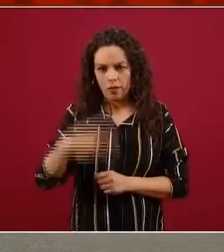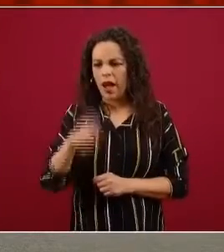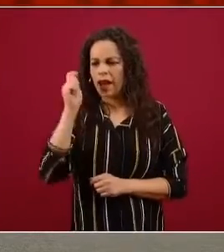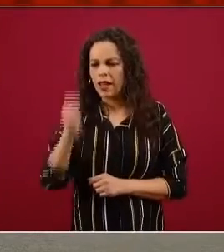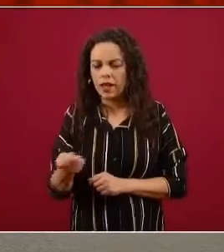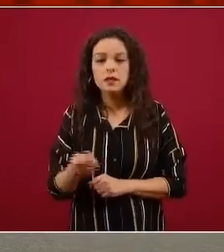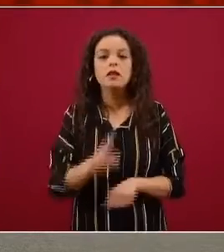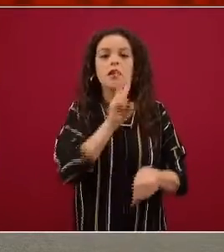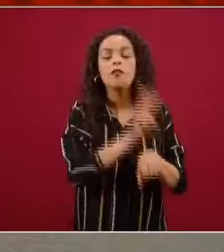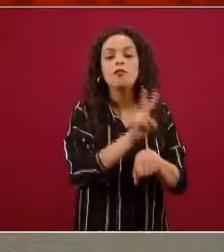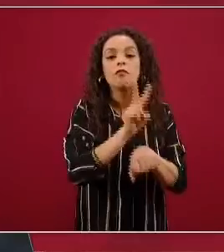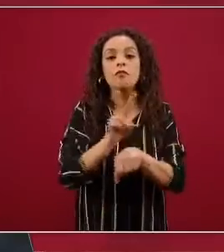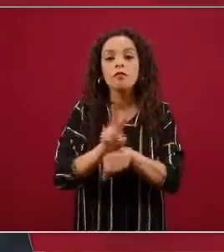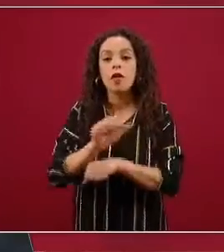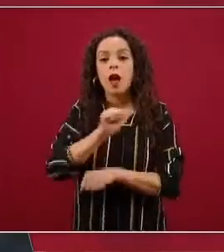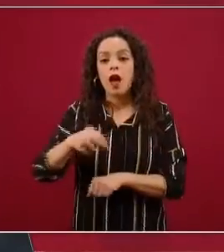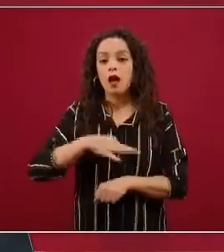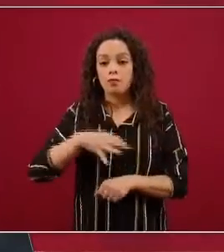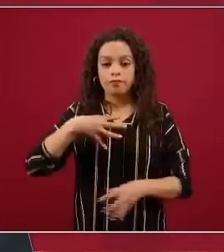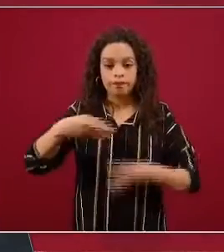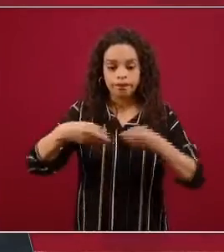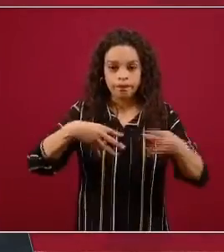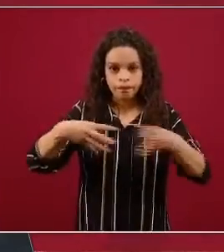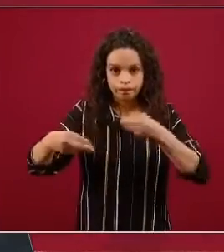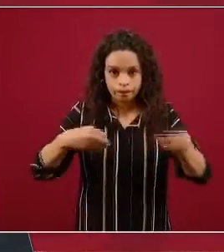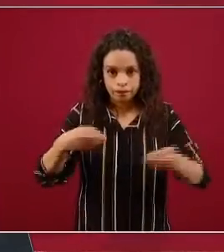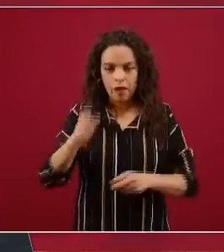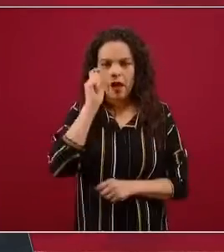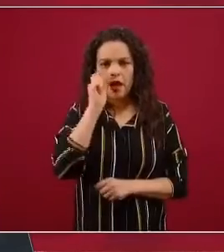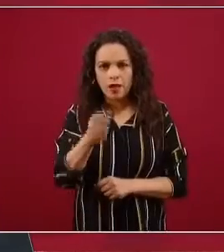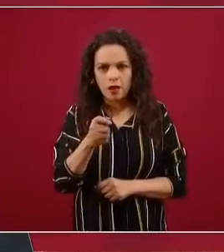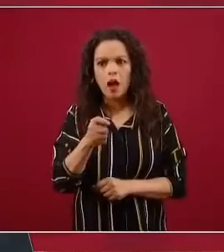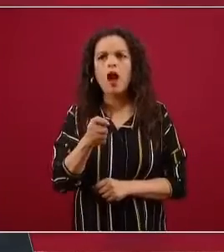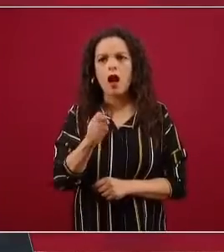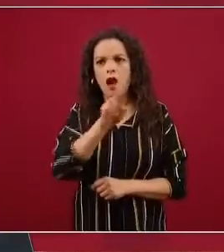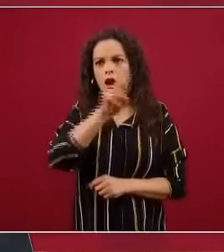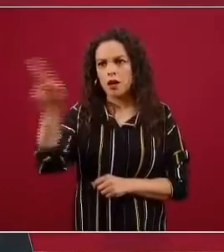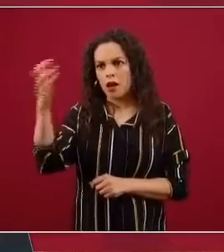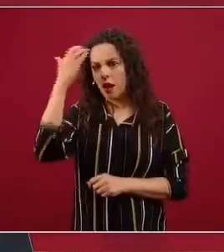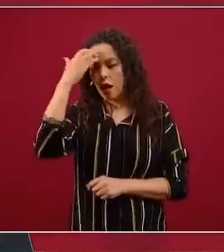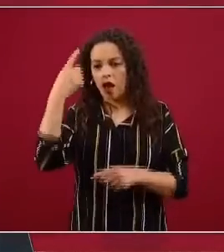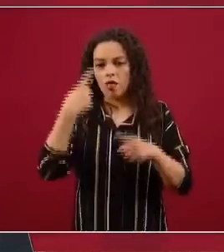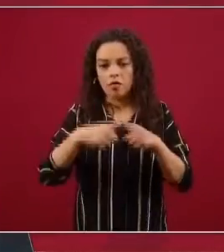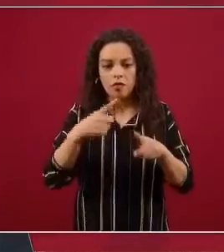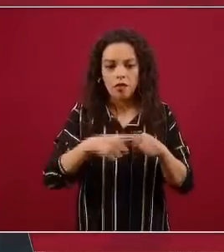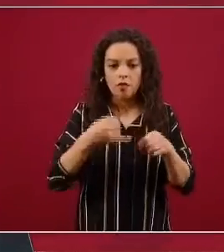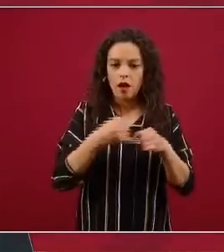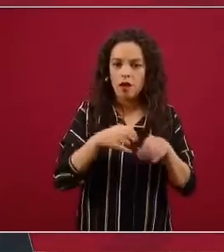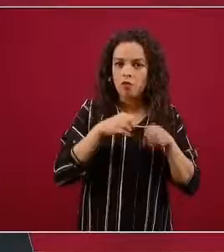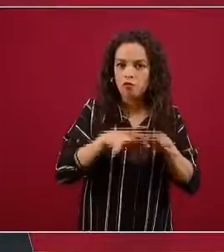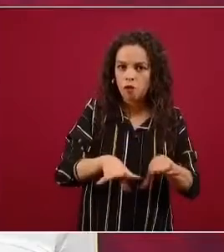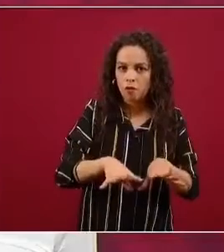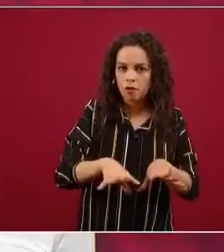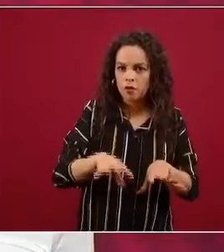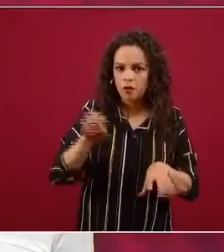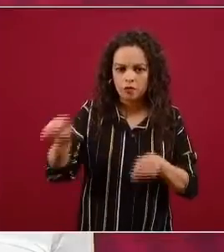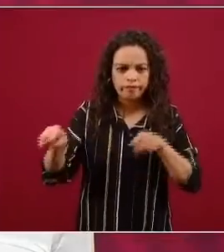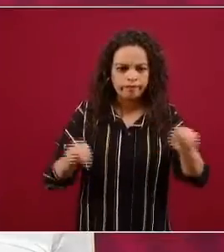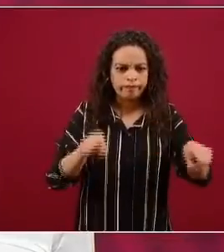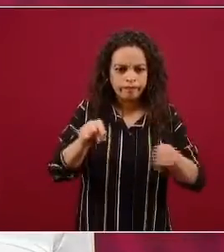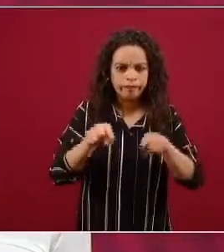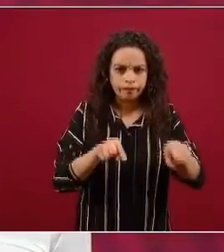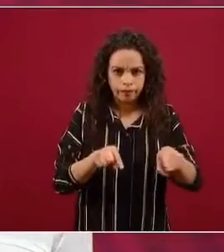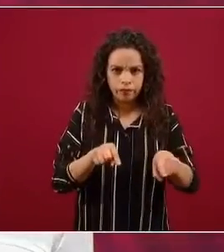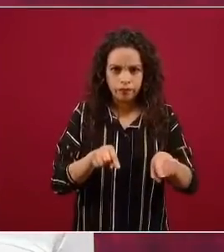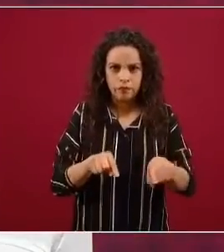epidemiológica incluye el reconocimiento de distintas señales, distintos elementos de información que entre otros aspectos